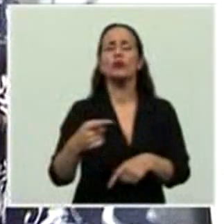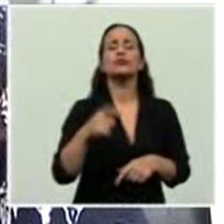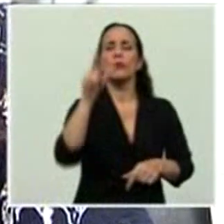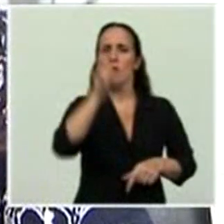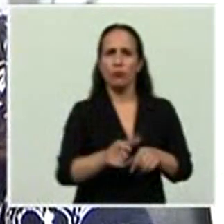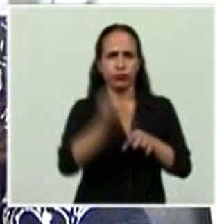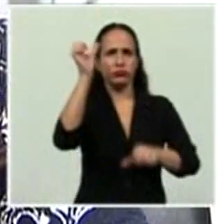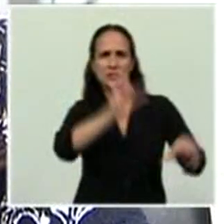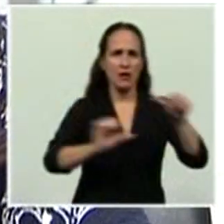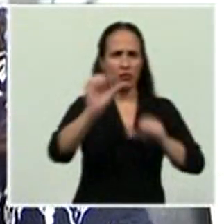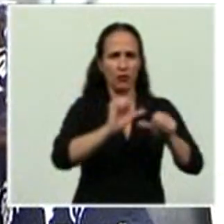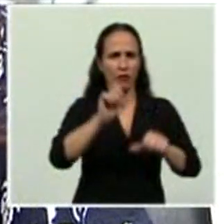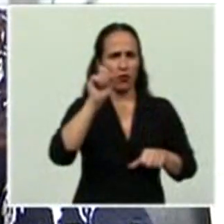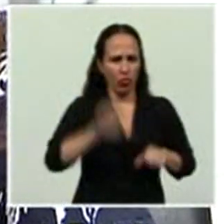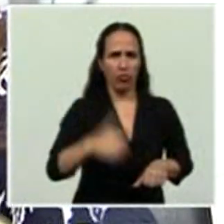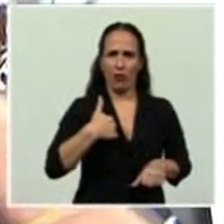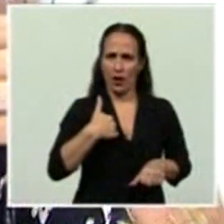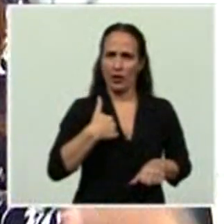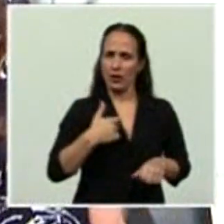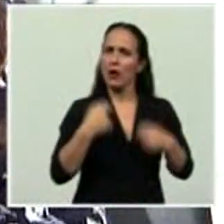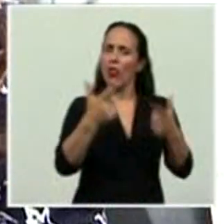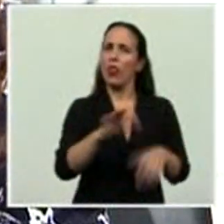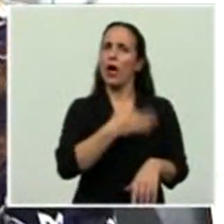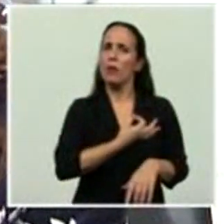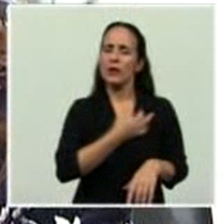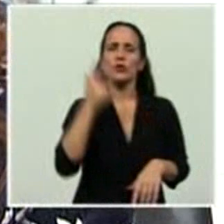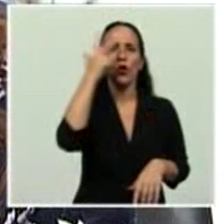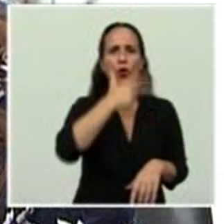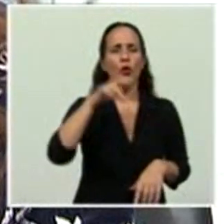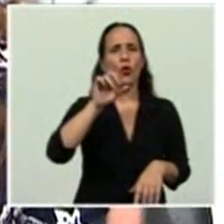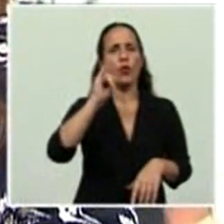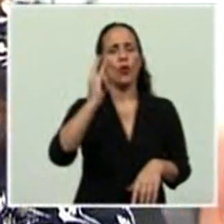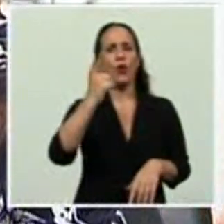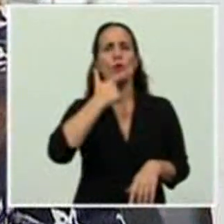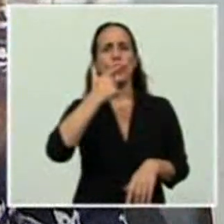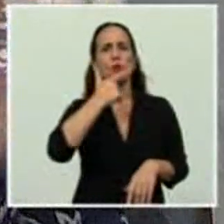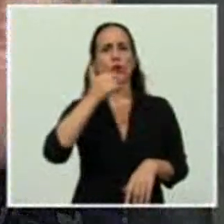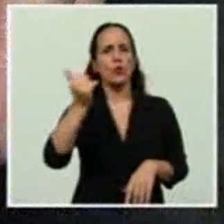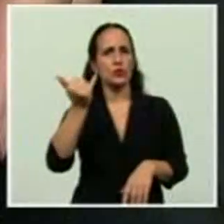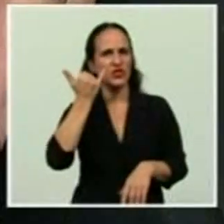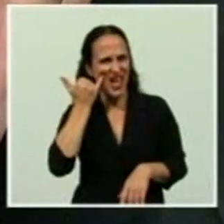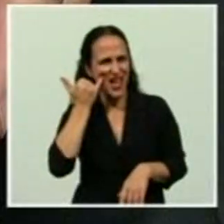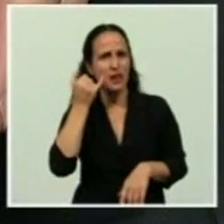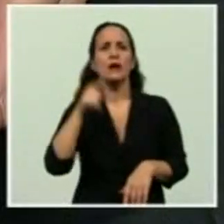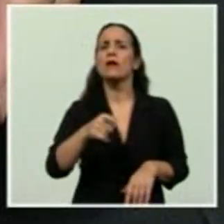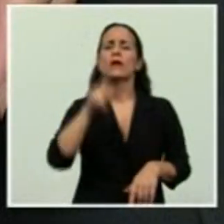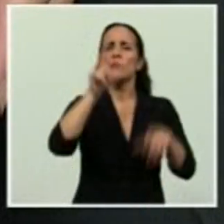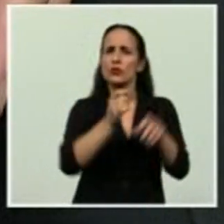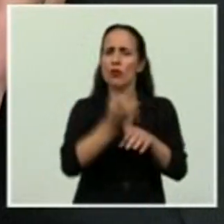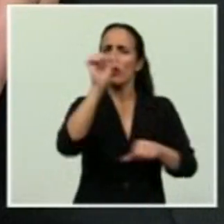científicos argentinos los premios que son los científicos hasta